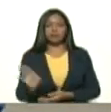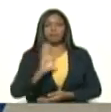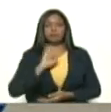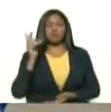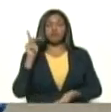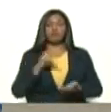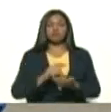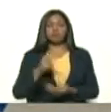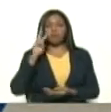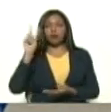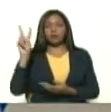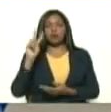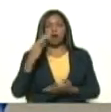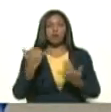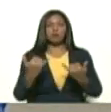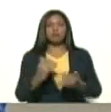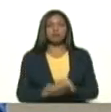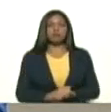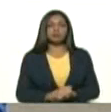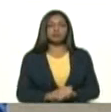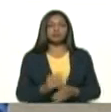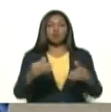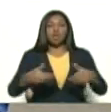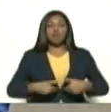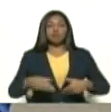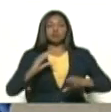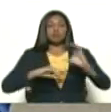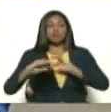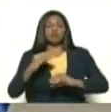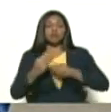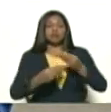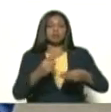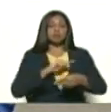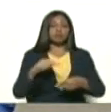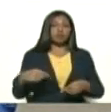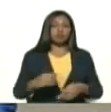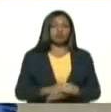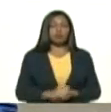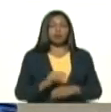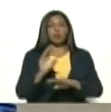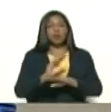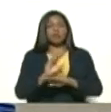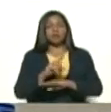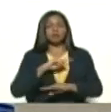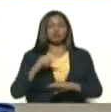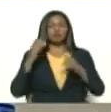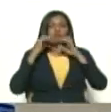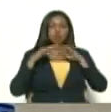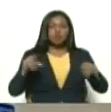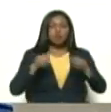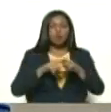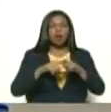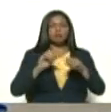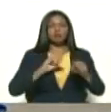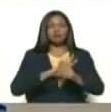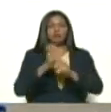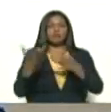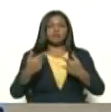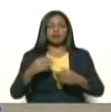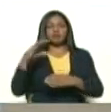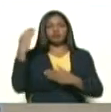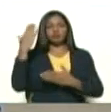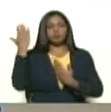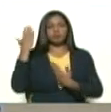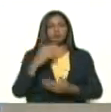personalmente. Vamos a ver parte del esfuerzo científico que hacemos para protegernos del brote de coronavirus que nos viene de Colombia.